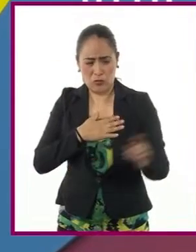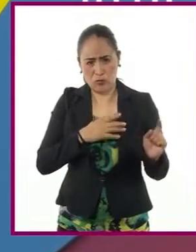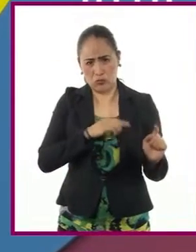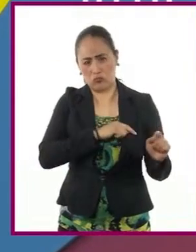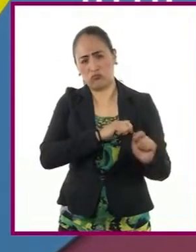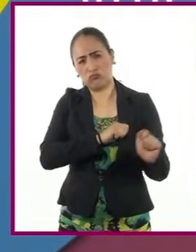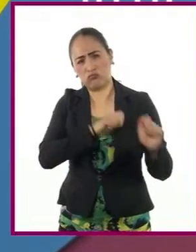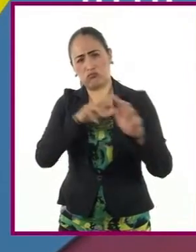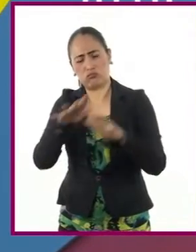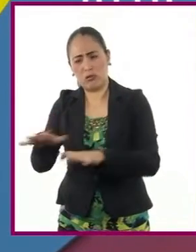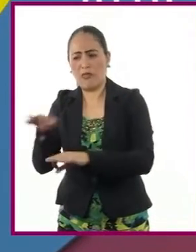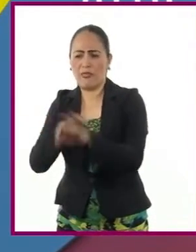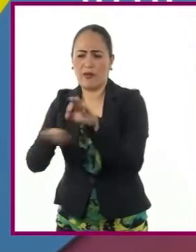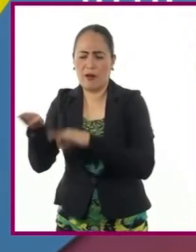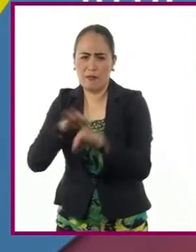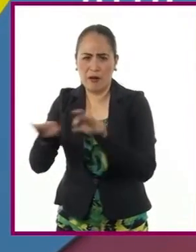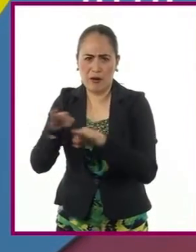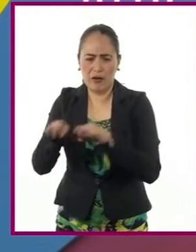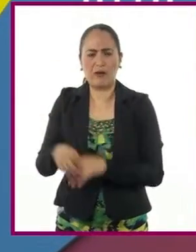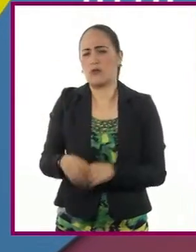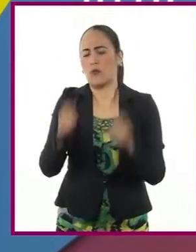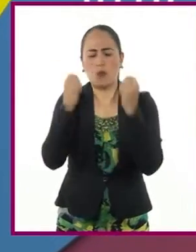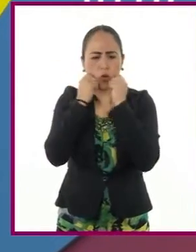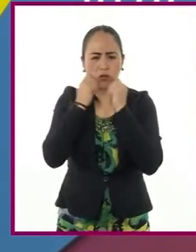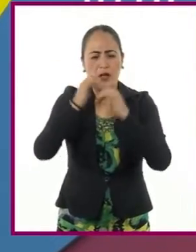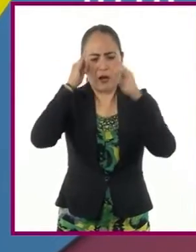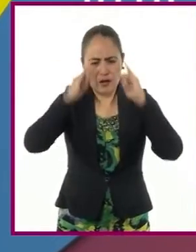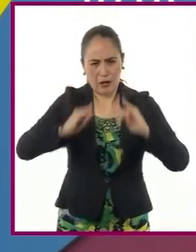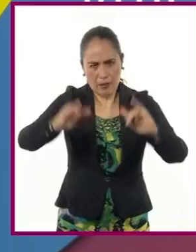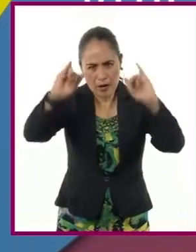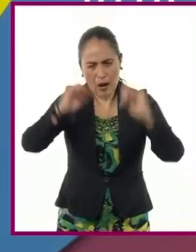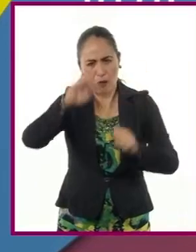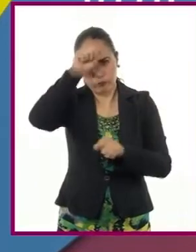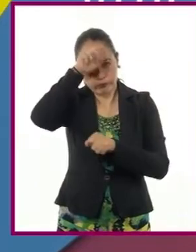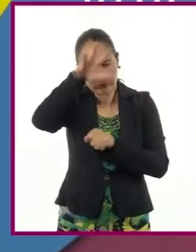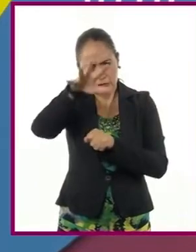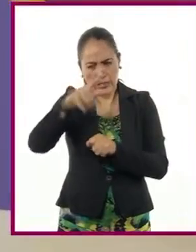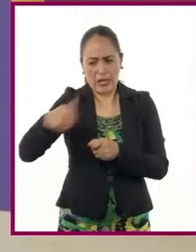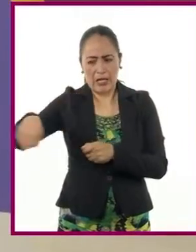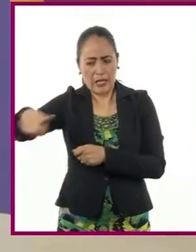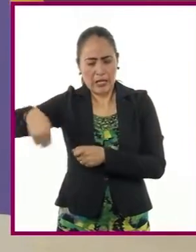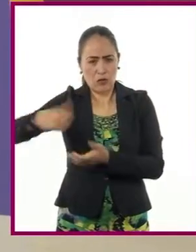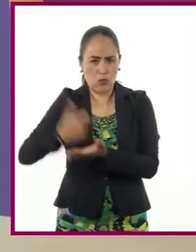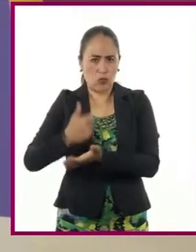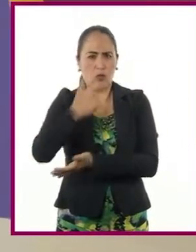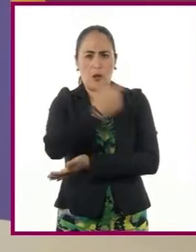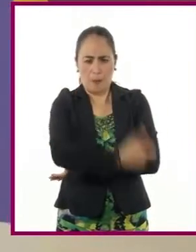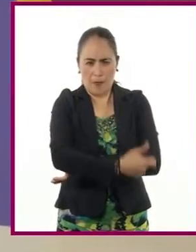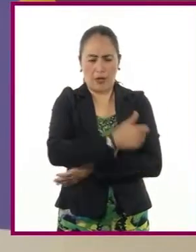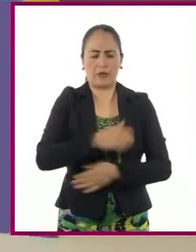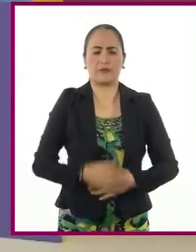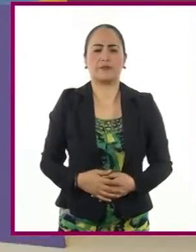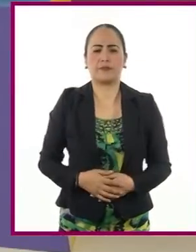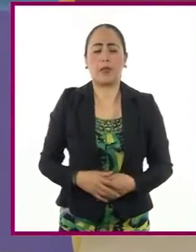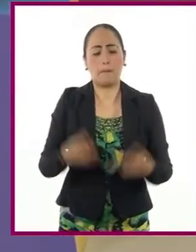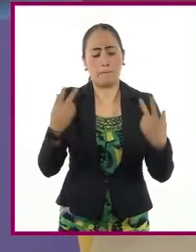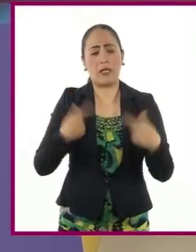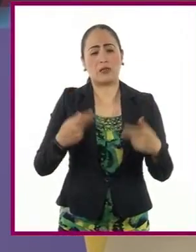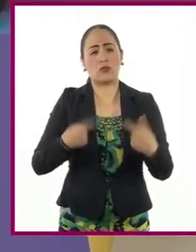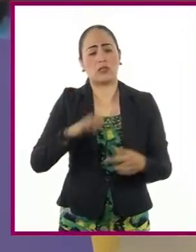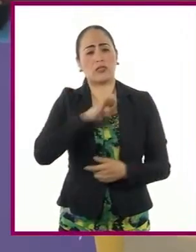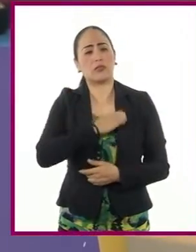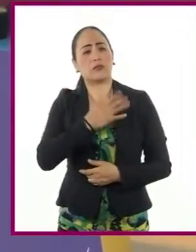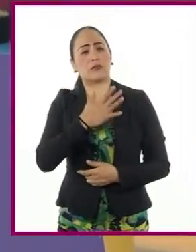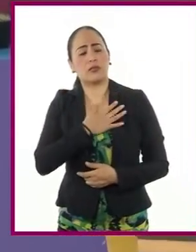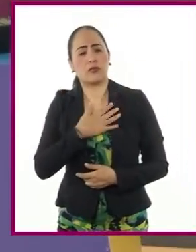agricultores, ganaderos o mineros, a cambio de un sueldo. Los españoles tenían